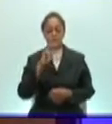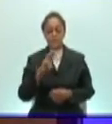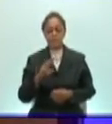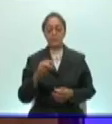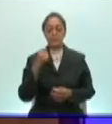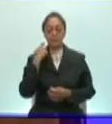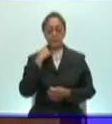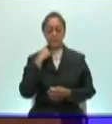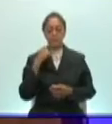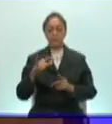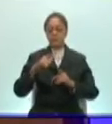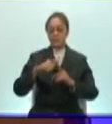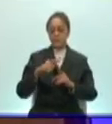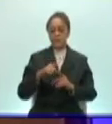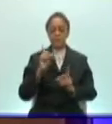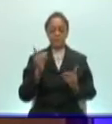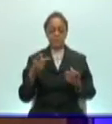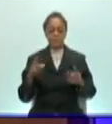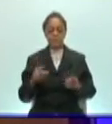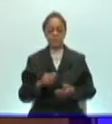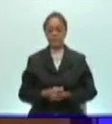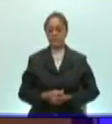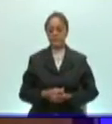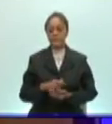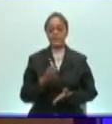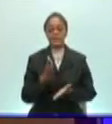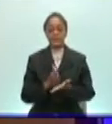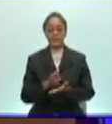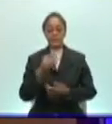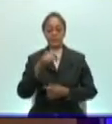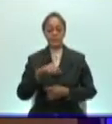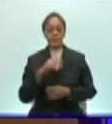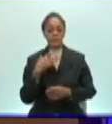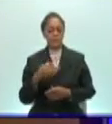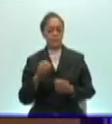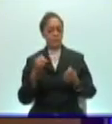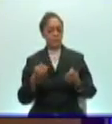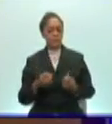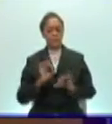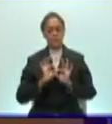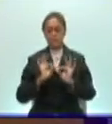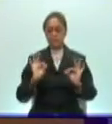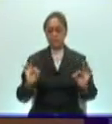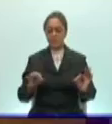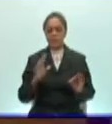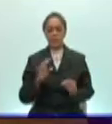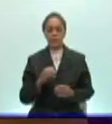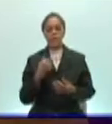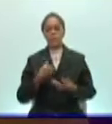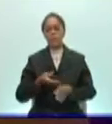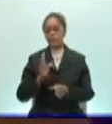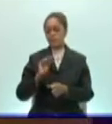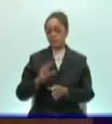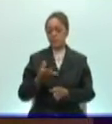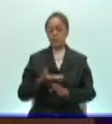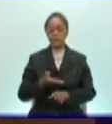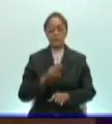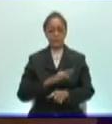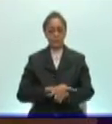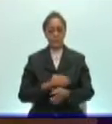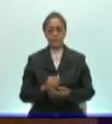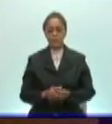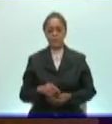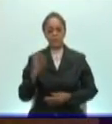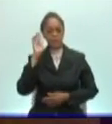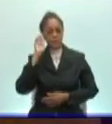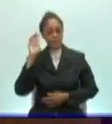la enseñanza técnica y profesional. La clase de hoy reviste un carácter muy especial, lo habíamos anunciado ya desde la vez anterior.